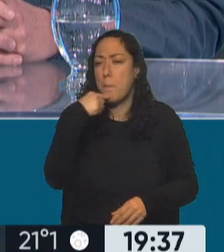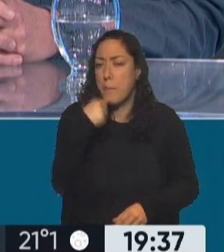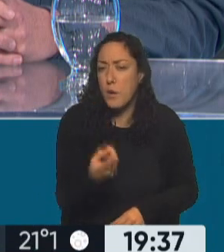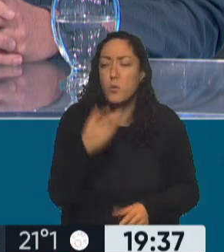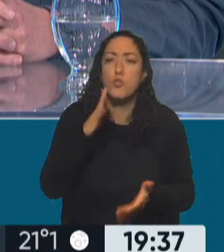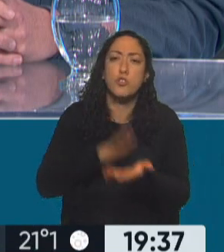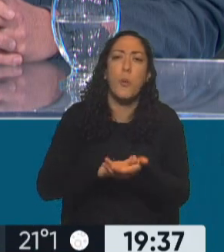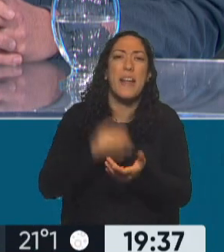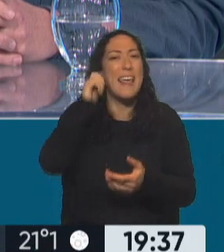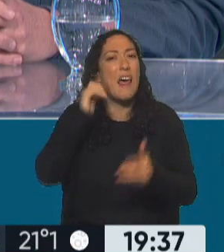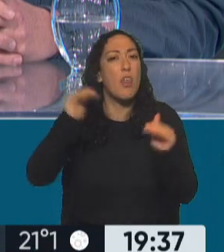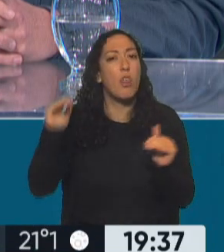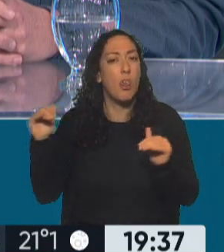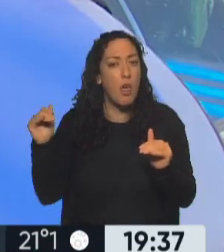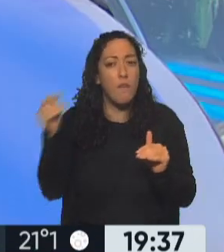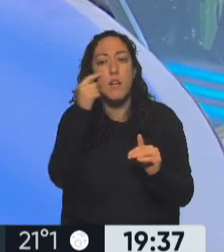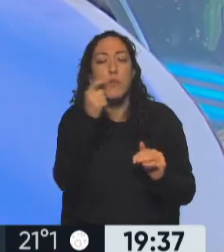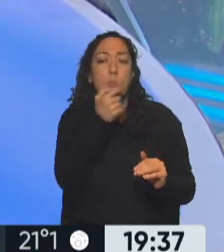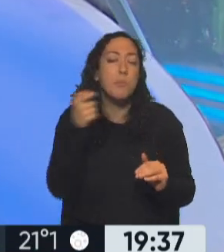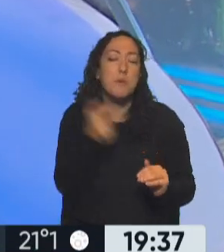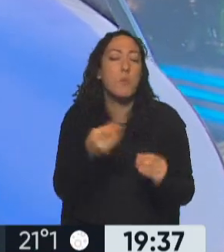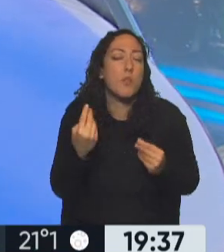generacional, que vos me la podés